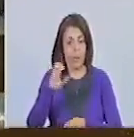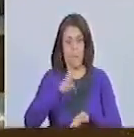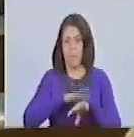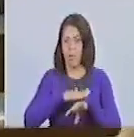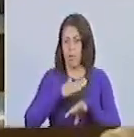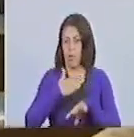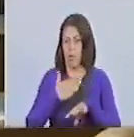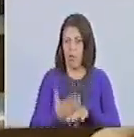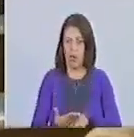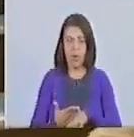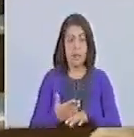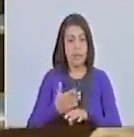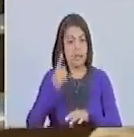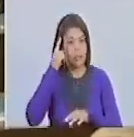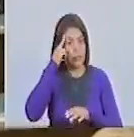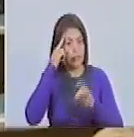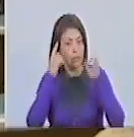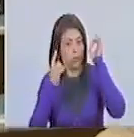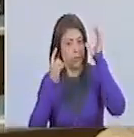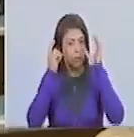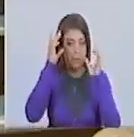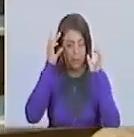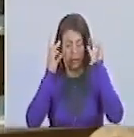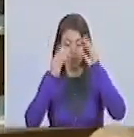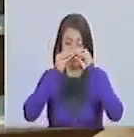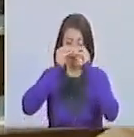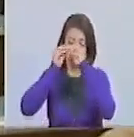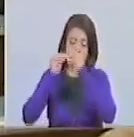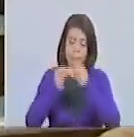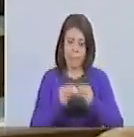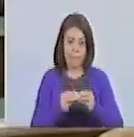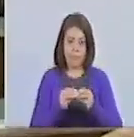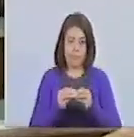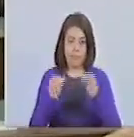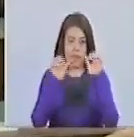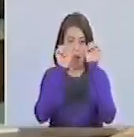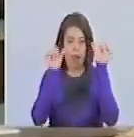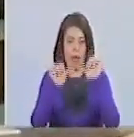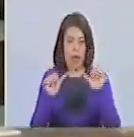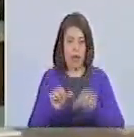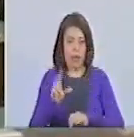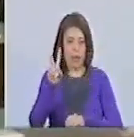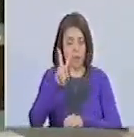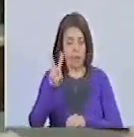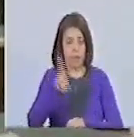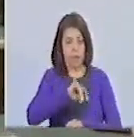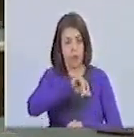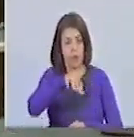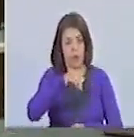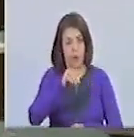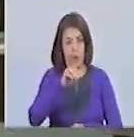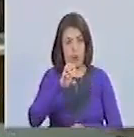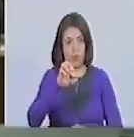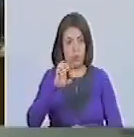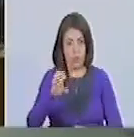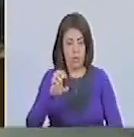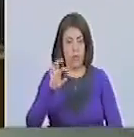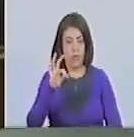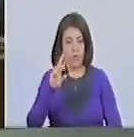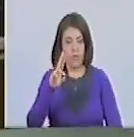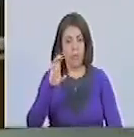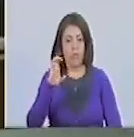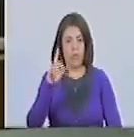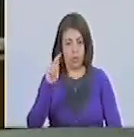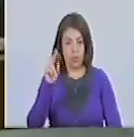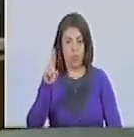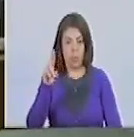producto de una ingeniosa creación del arquitecto venezolano José Fructoso Vivas, mejor conocido